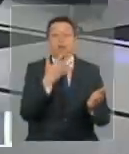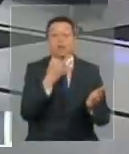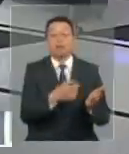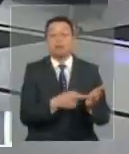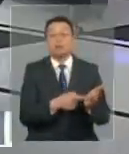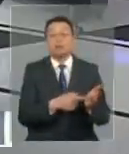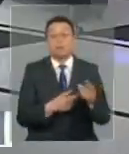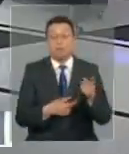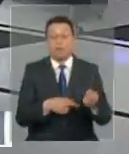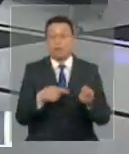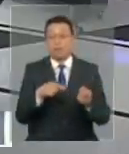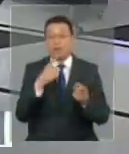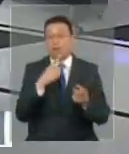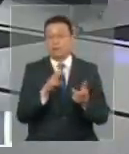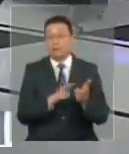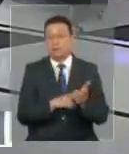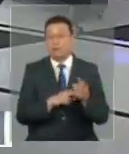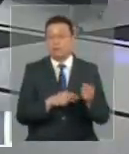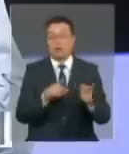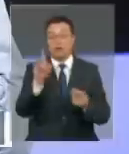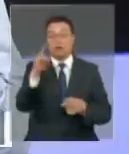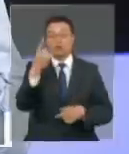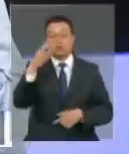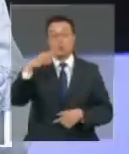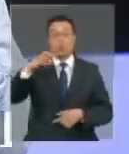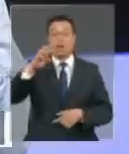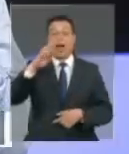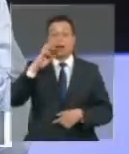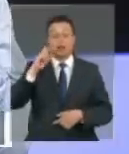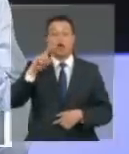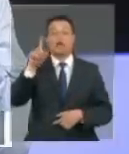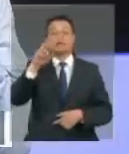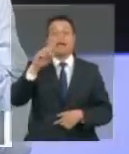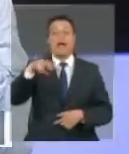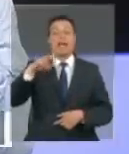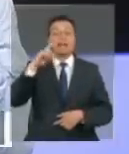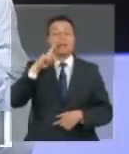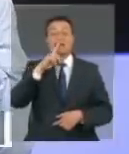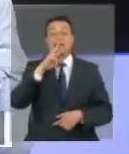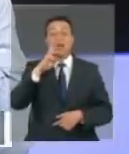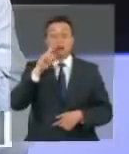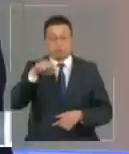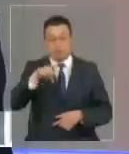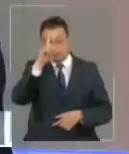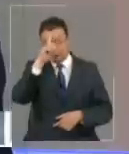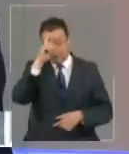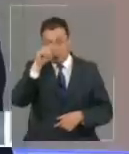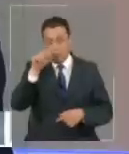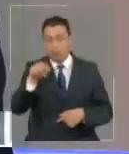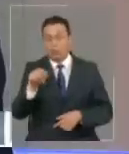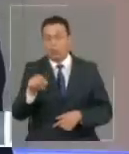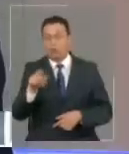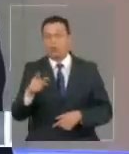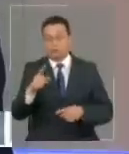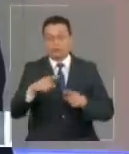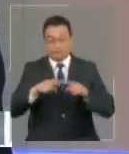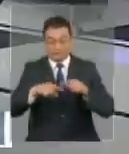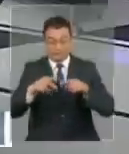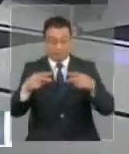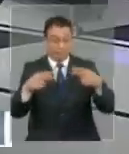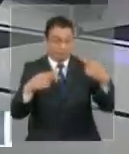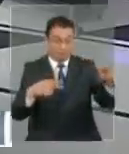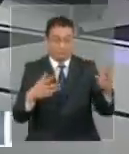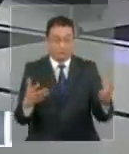esta imagen? Efectivamente. Aquí están los sumarios sanitarios que se han llevado a cabo por la salud del señor Jadue en los territorios.